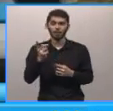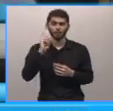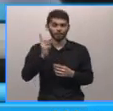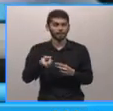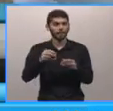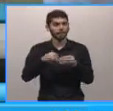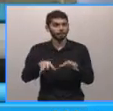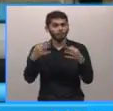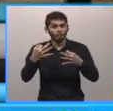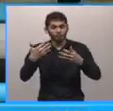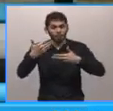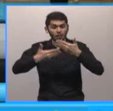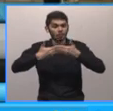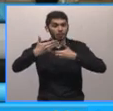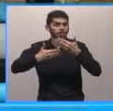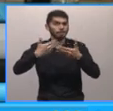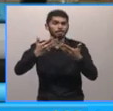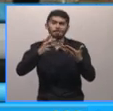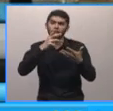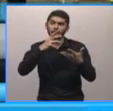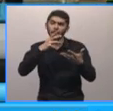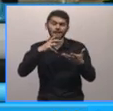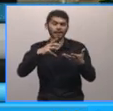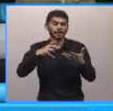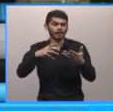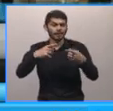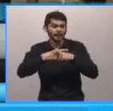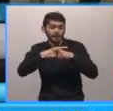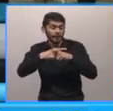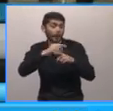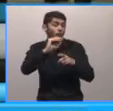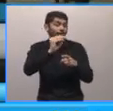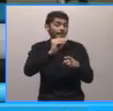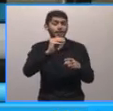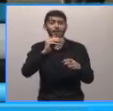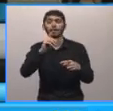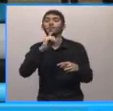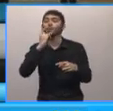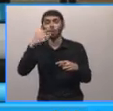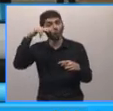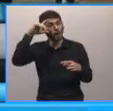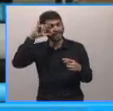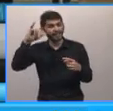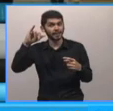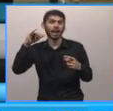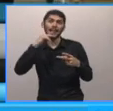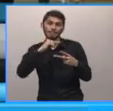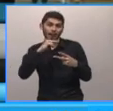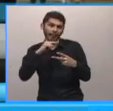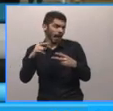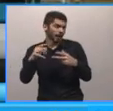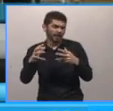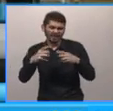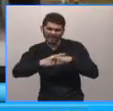empezamos bien con Montenegro. Después creo que los momentos decisivos con Brasil y Túnez no, y Alemania también no los pudimos cerrar bien. Que creo